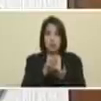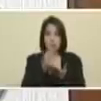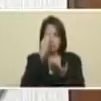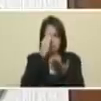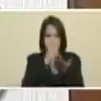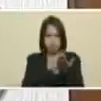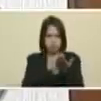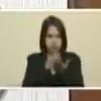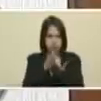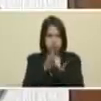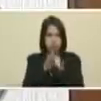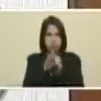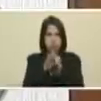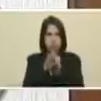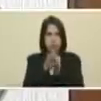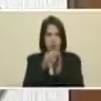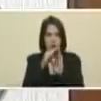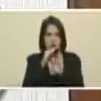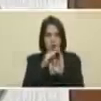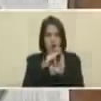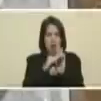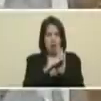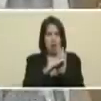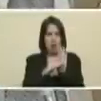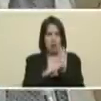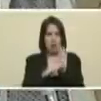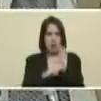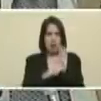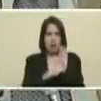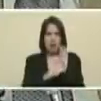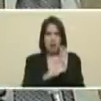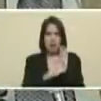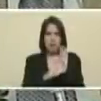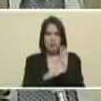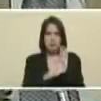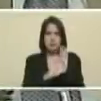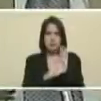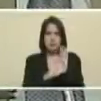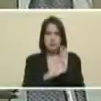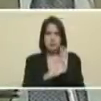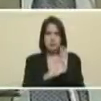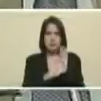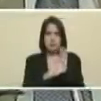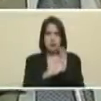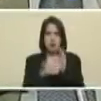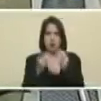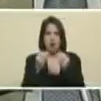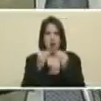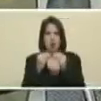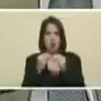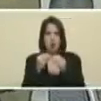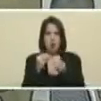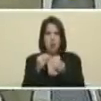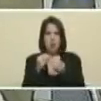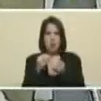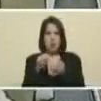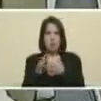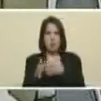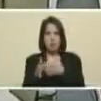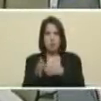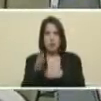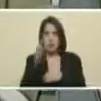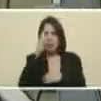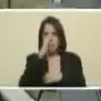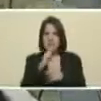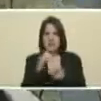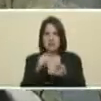una posición de raigambre, de raíz, de maneiro, de responder a la